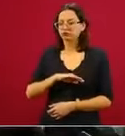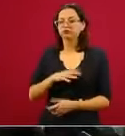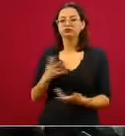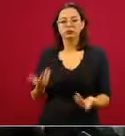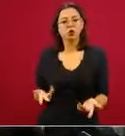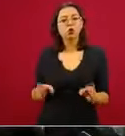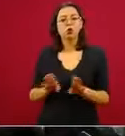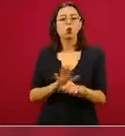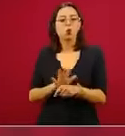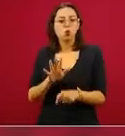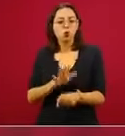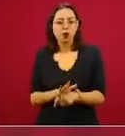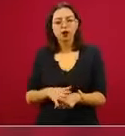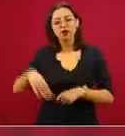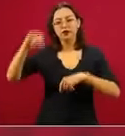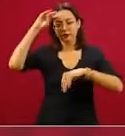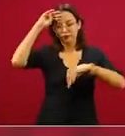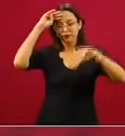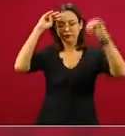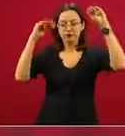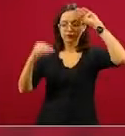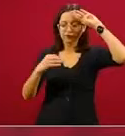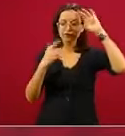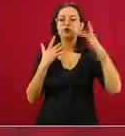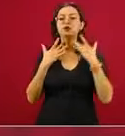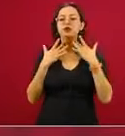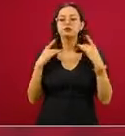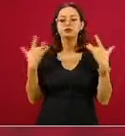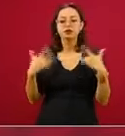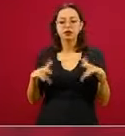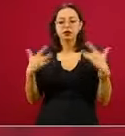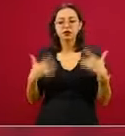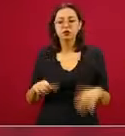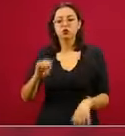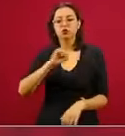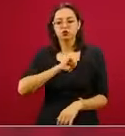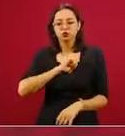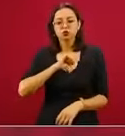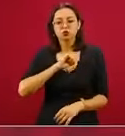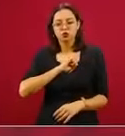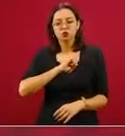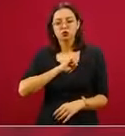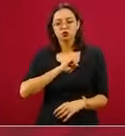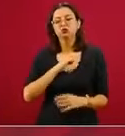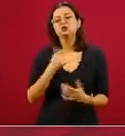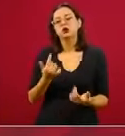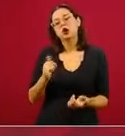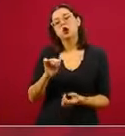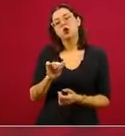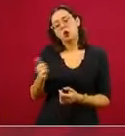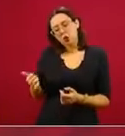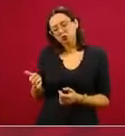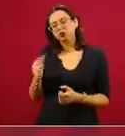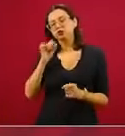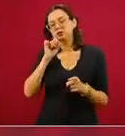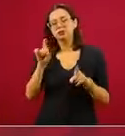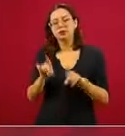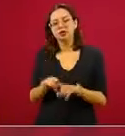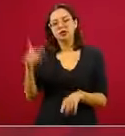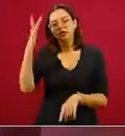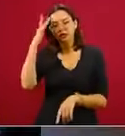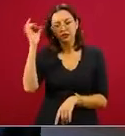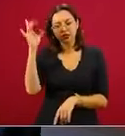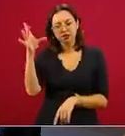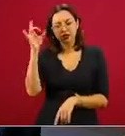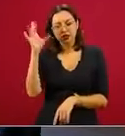muy característicos: la fiebre, el dolor de garganta, la tos y otros que no son tan característicos como el dolor de